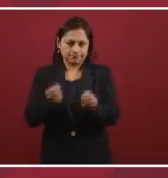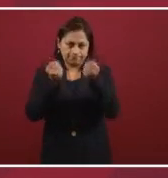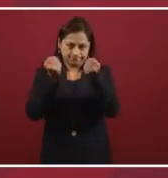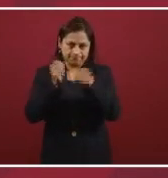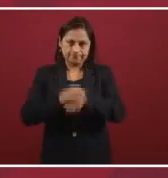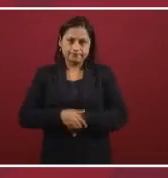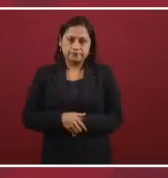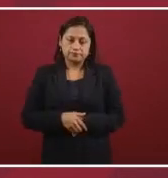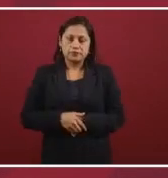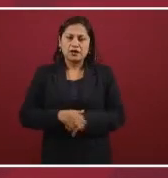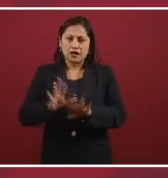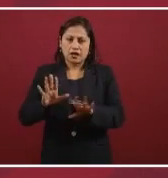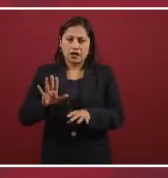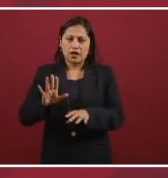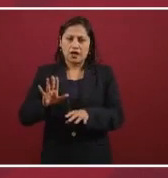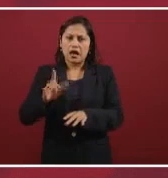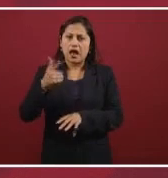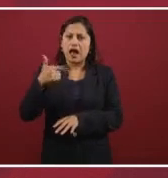Una fuga de gas,